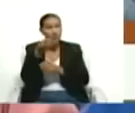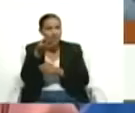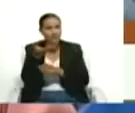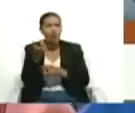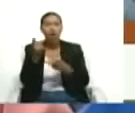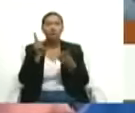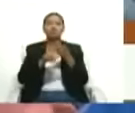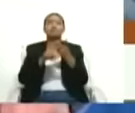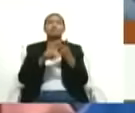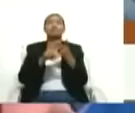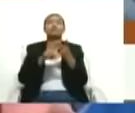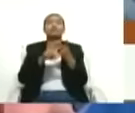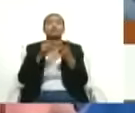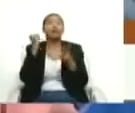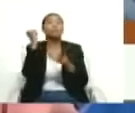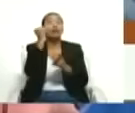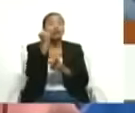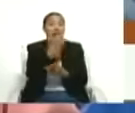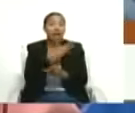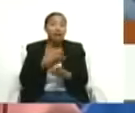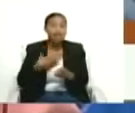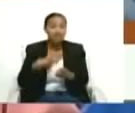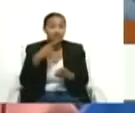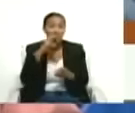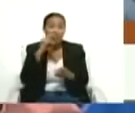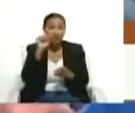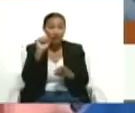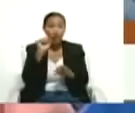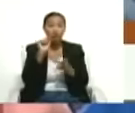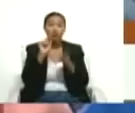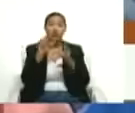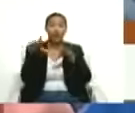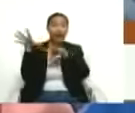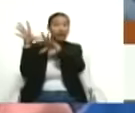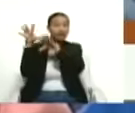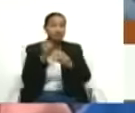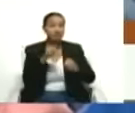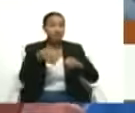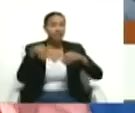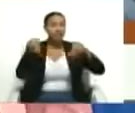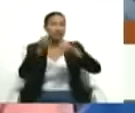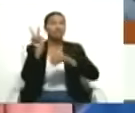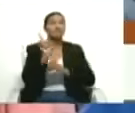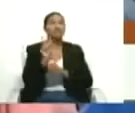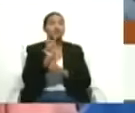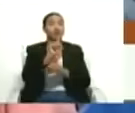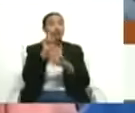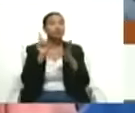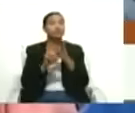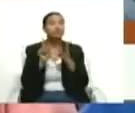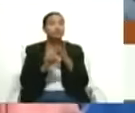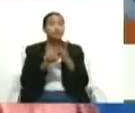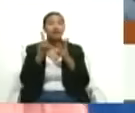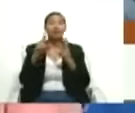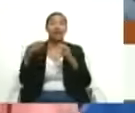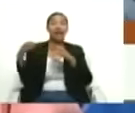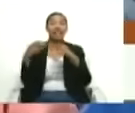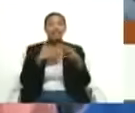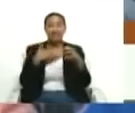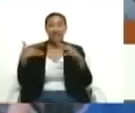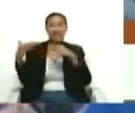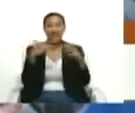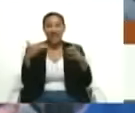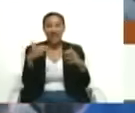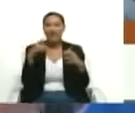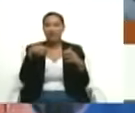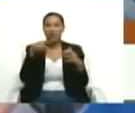magnicidio, de intento de invasión, lo que ha buscado es la guerra civil en Venezuela, la